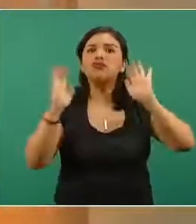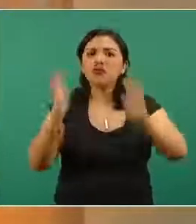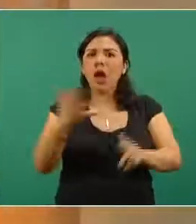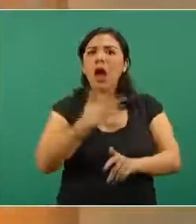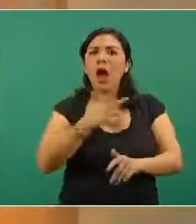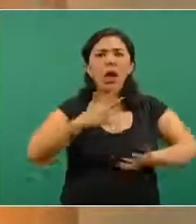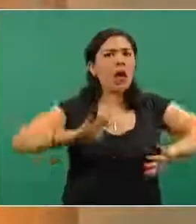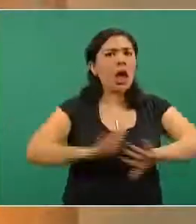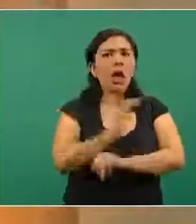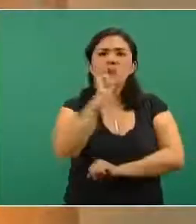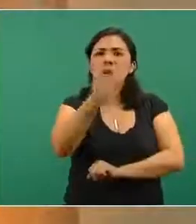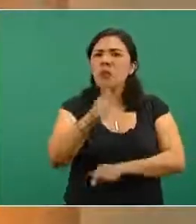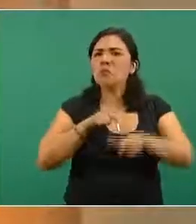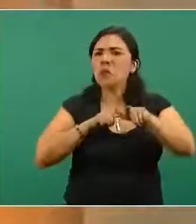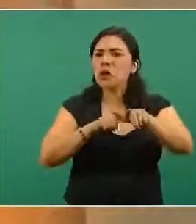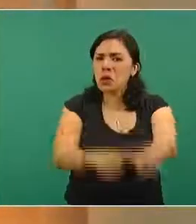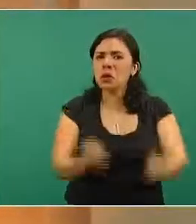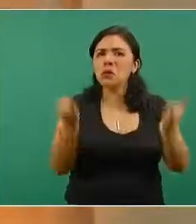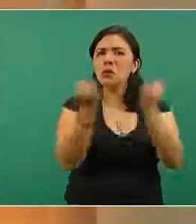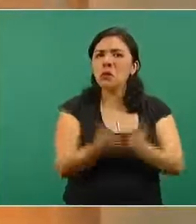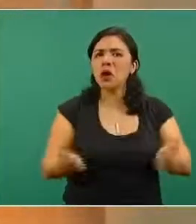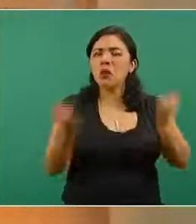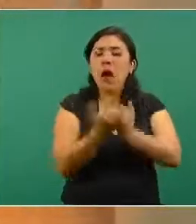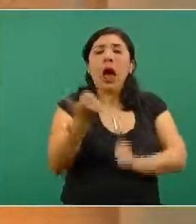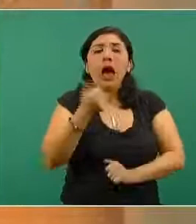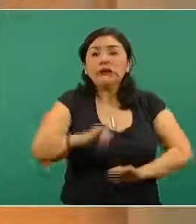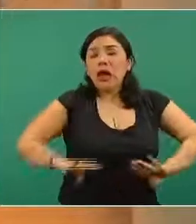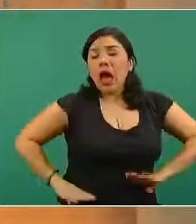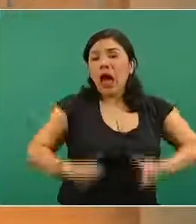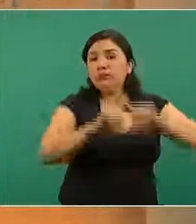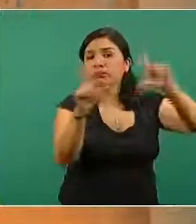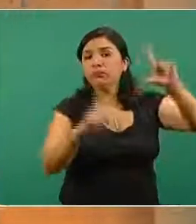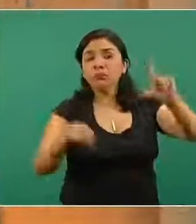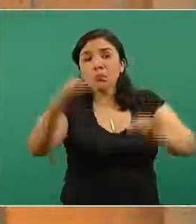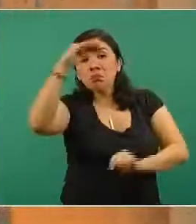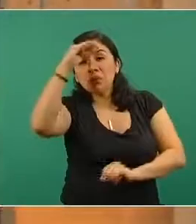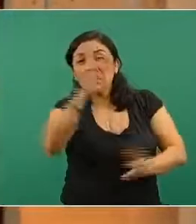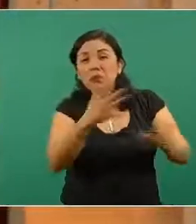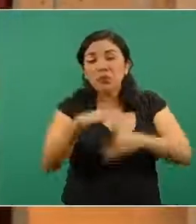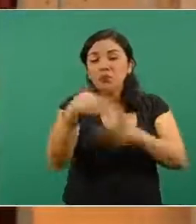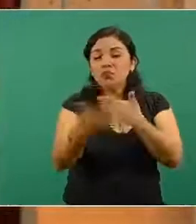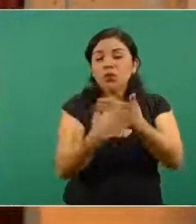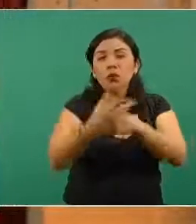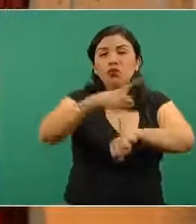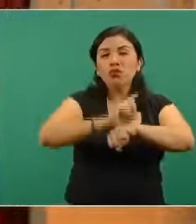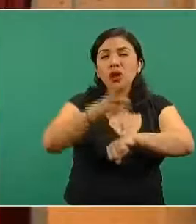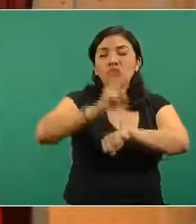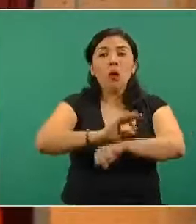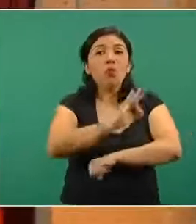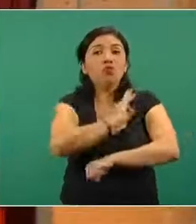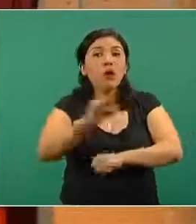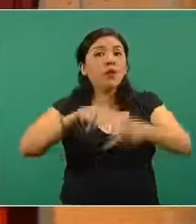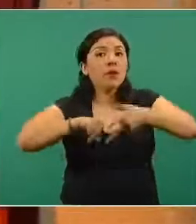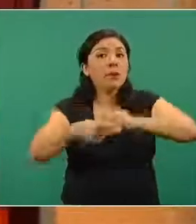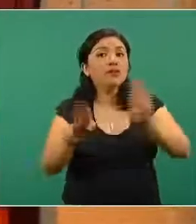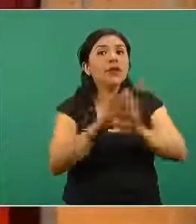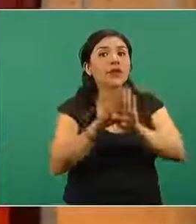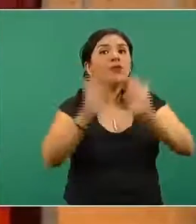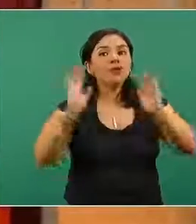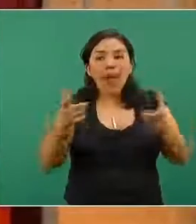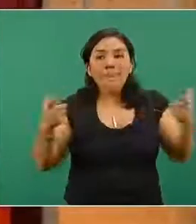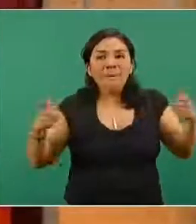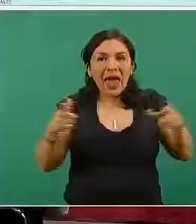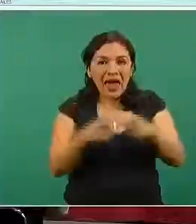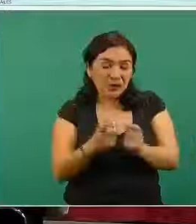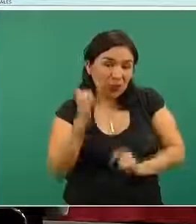sin cambio, pero con base a la tendencia nacional se espera que en los próximos días inclusive pudiéramos empezar a hablar de una